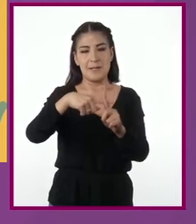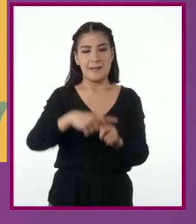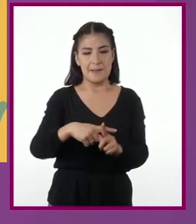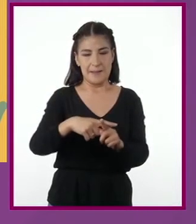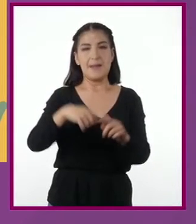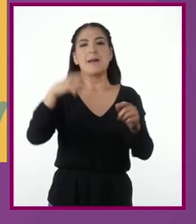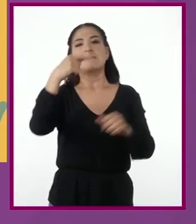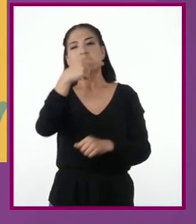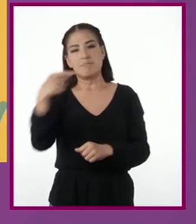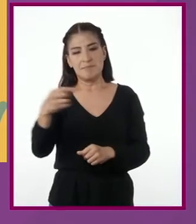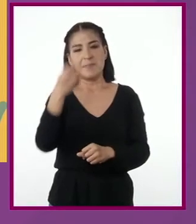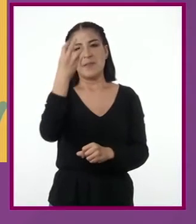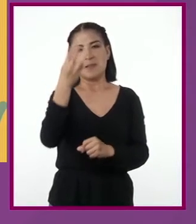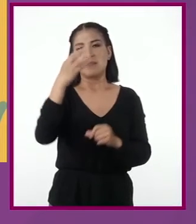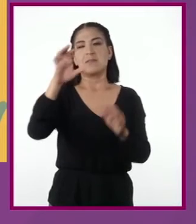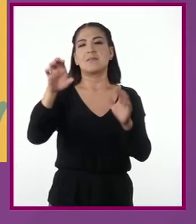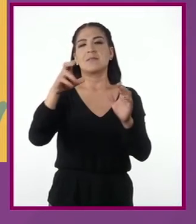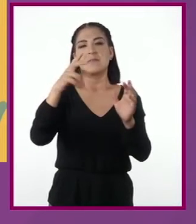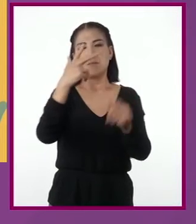3/8 negativo.